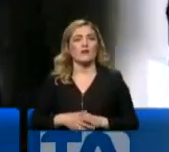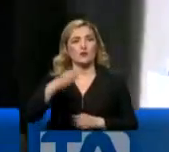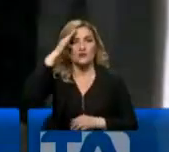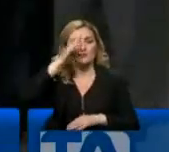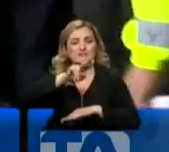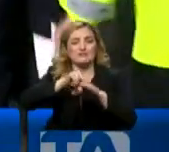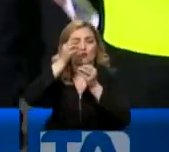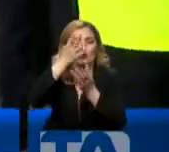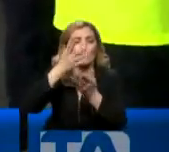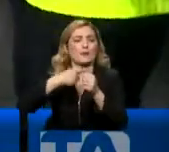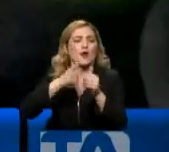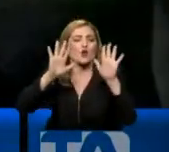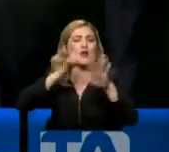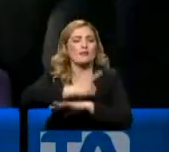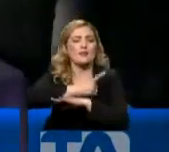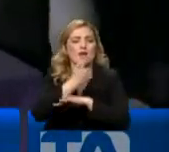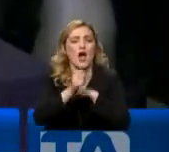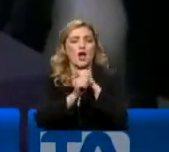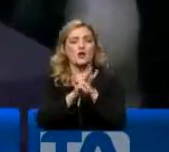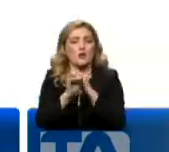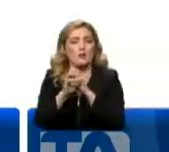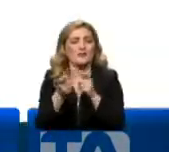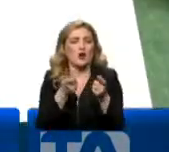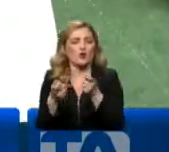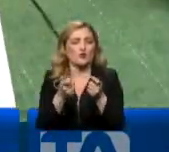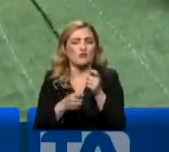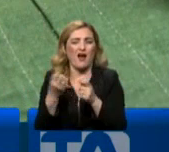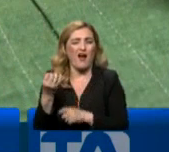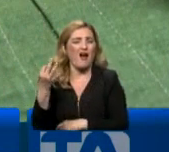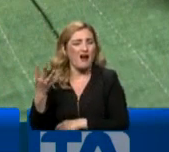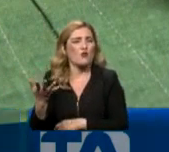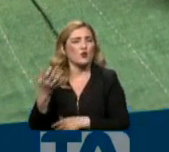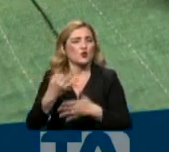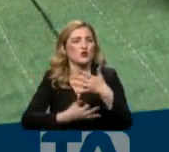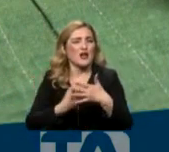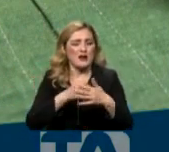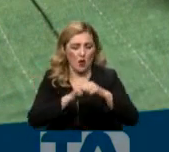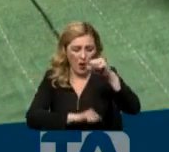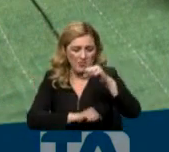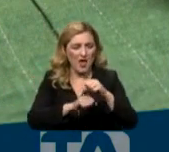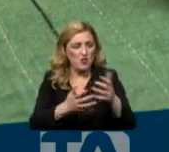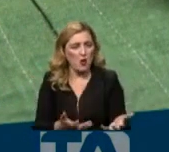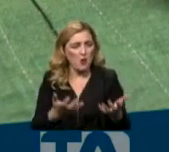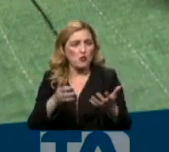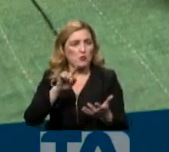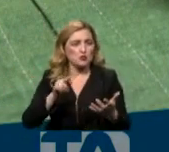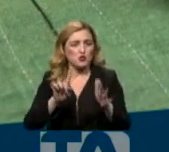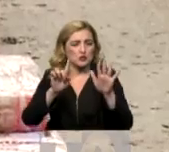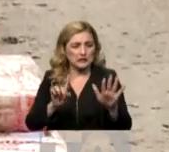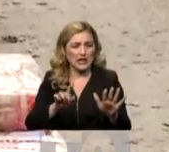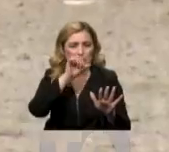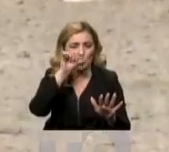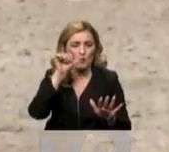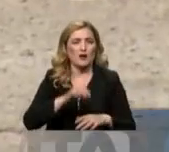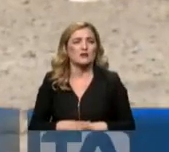que en los primeros 10 días del 2020 han realizado varios operativos de incautación de droga por un total de 1,6 toneladas. Al decomiso de